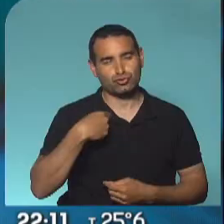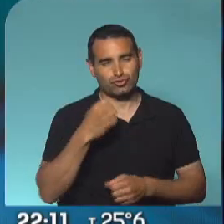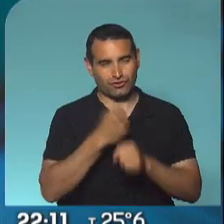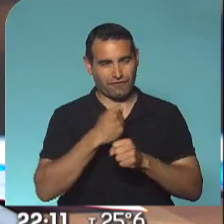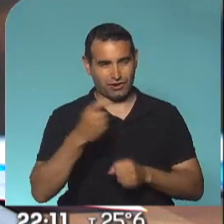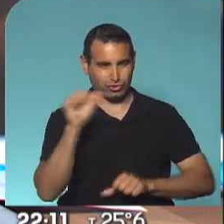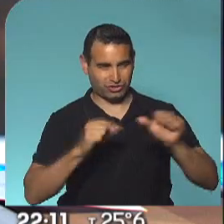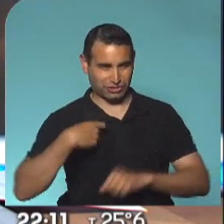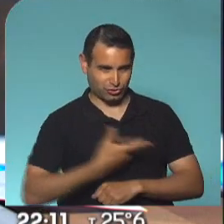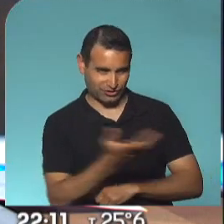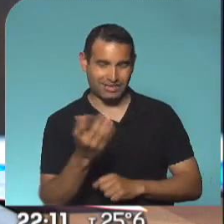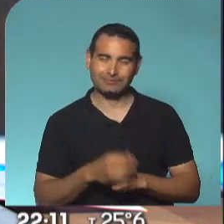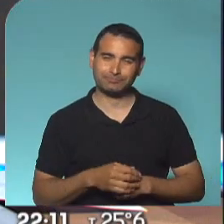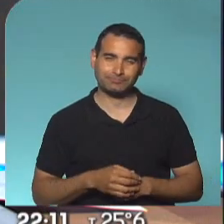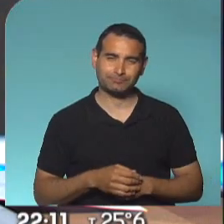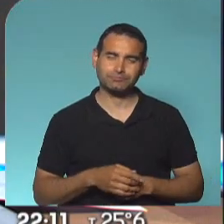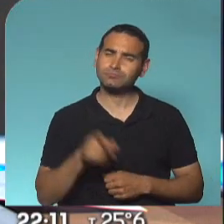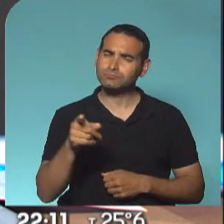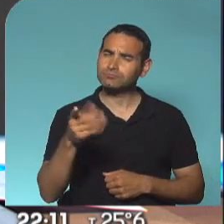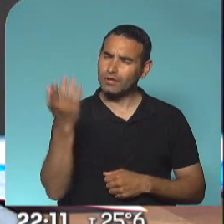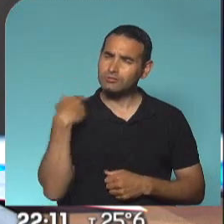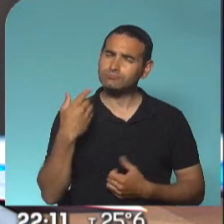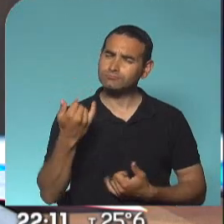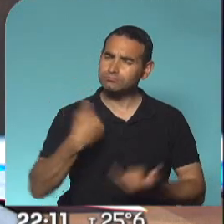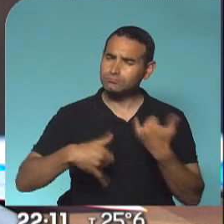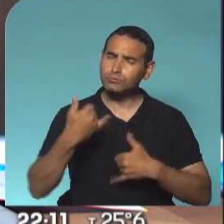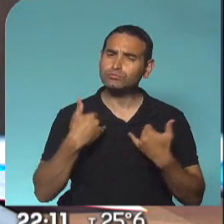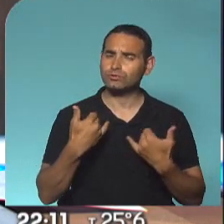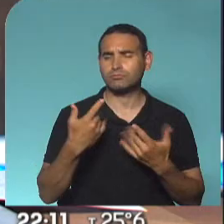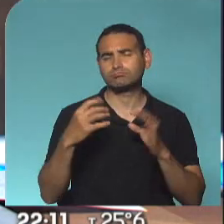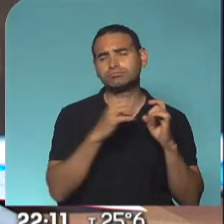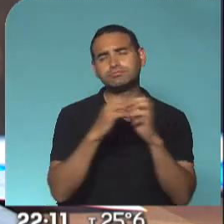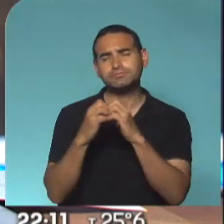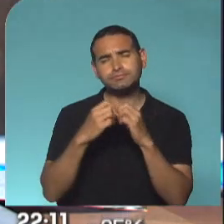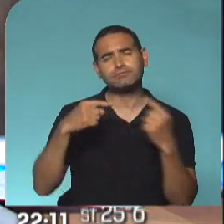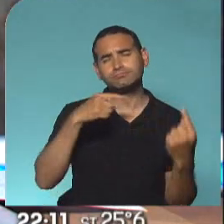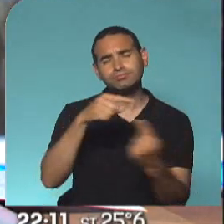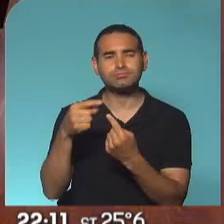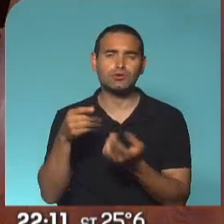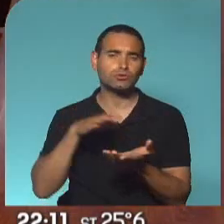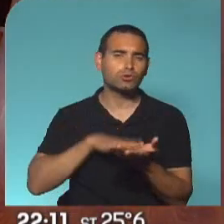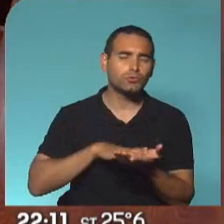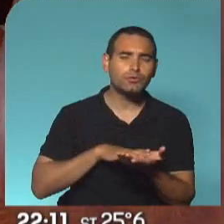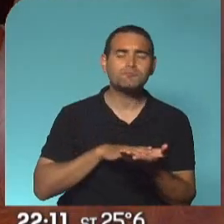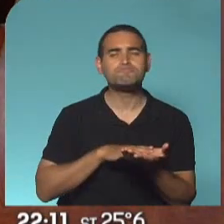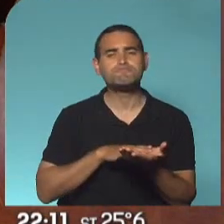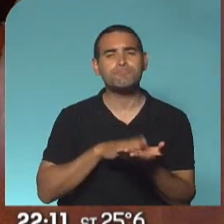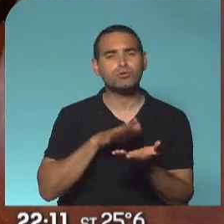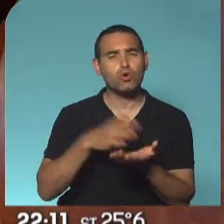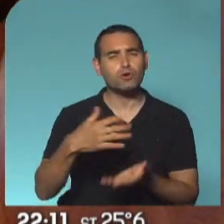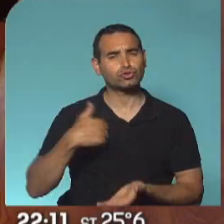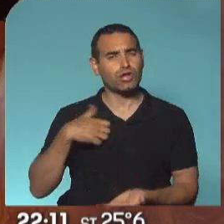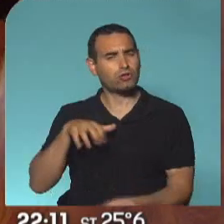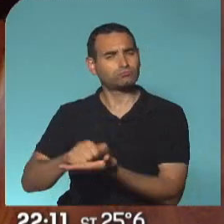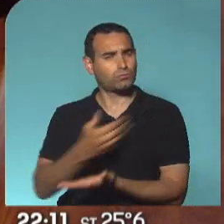Sí. Se ha hablado mucho en los últimos días en particular, una discusión que puede ser semántica o tautológica sobre golpe de